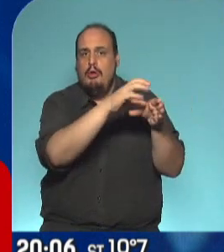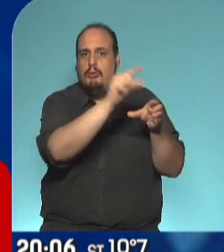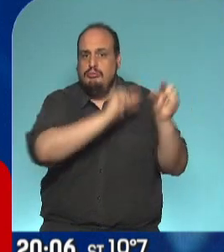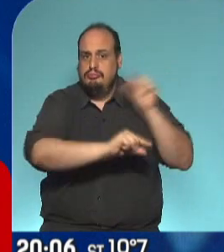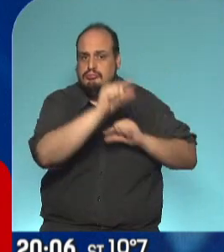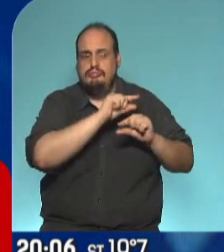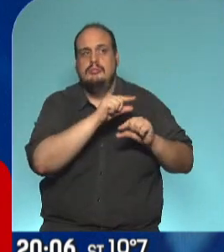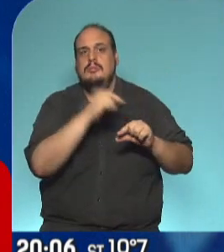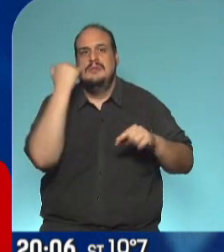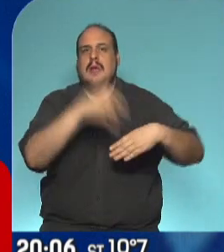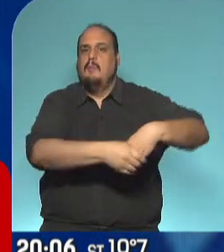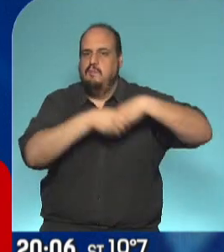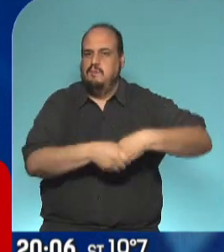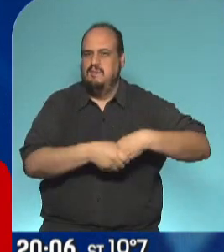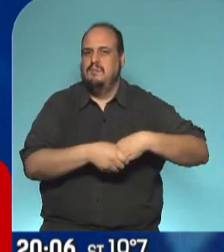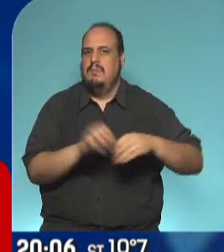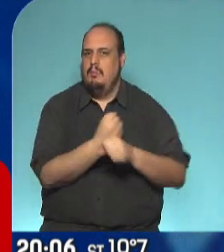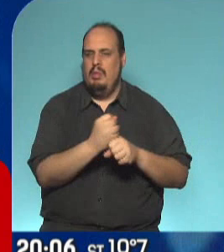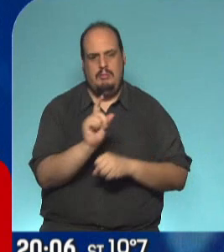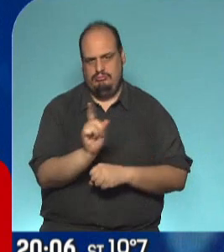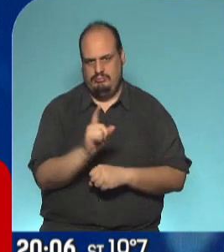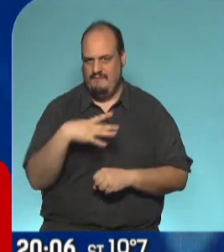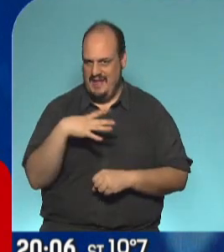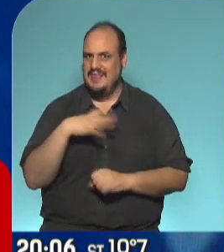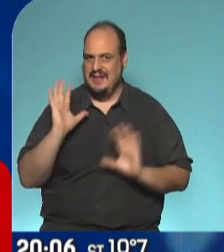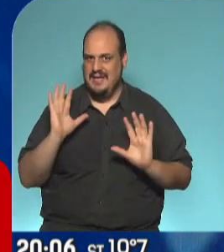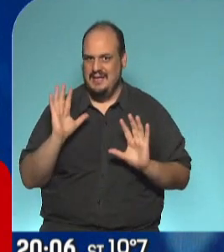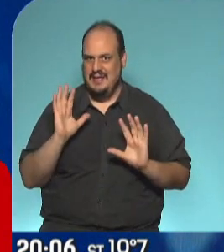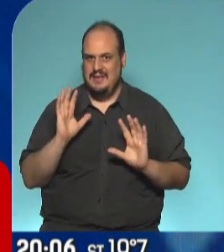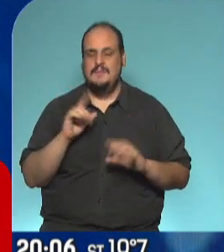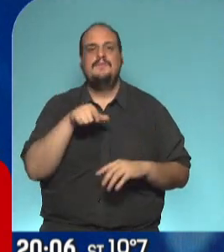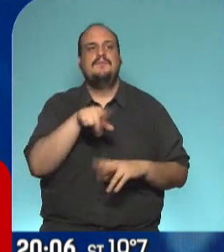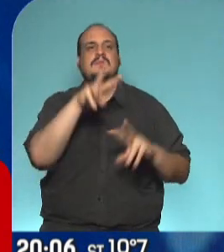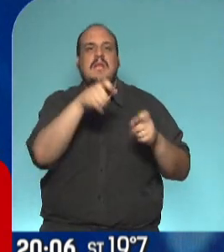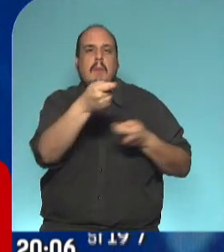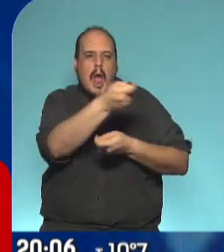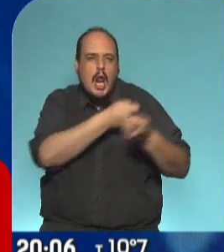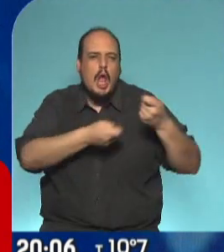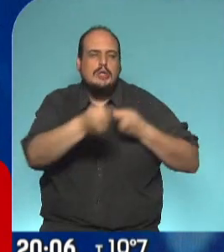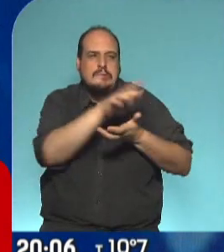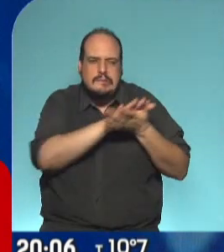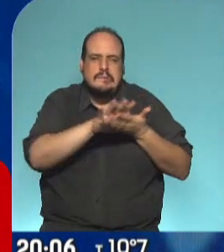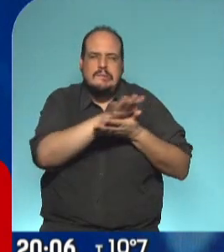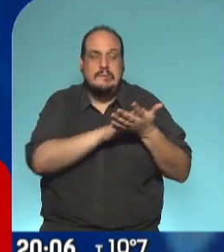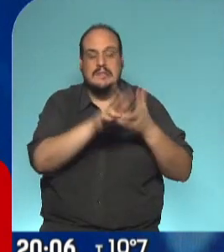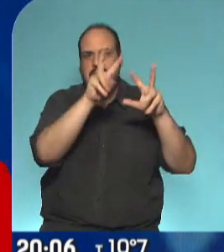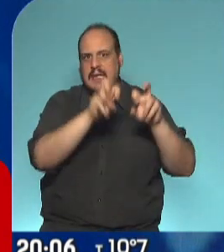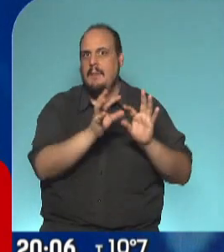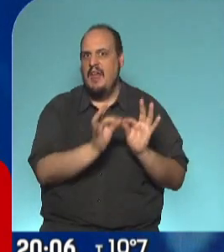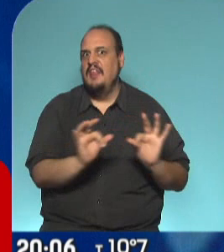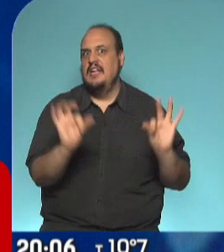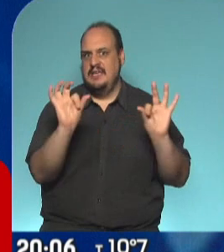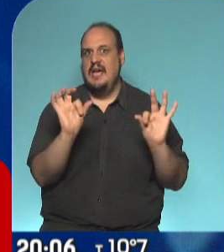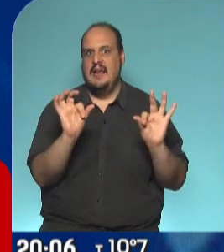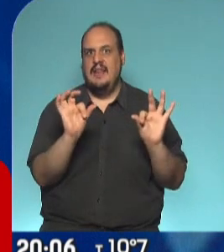no es que se dieron la mano y cerraron el trato. Sabemos que en un periodo de negociaciones con una temática tan sensible, tan